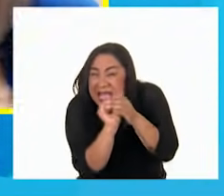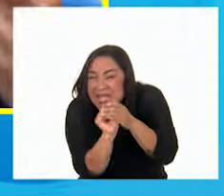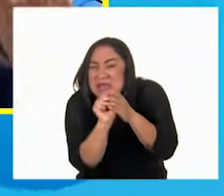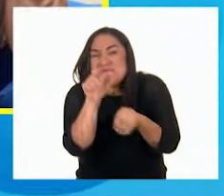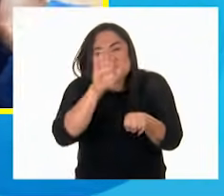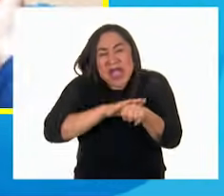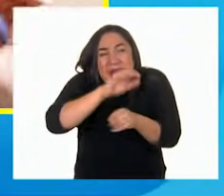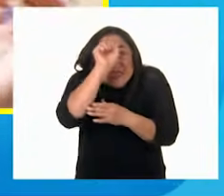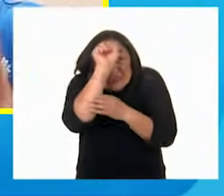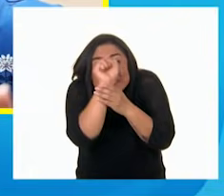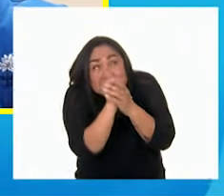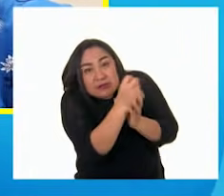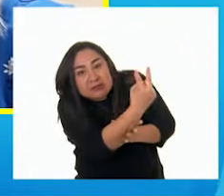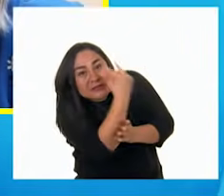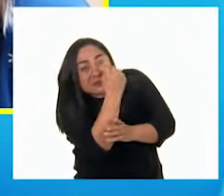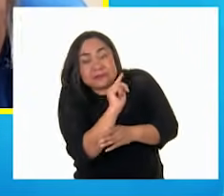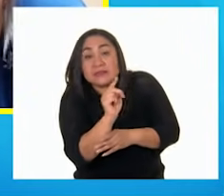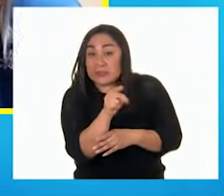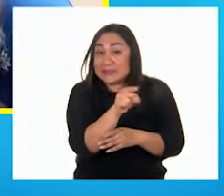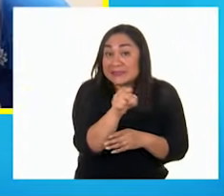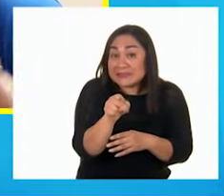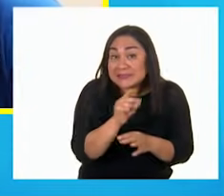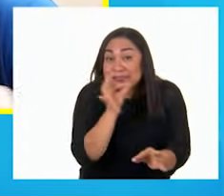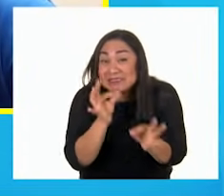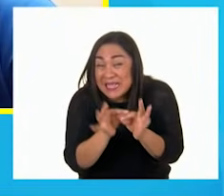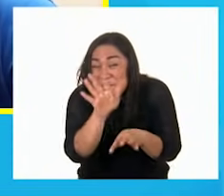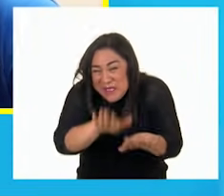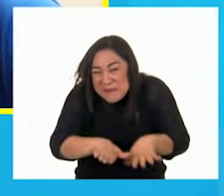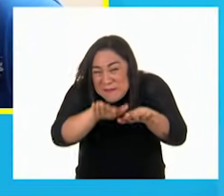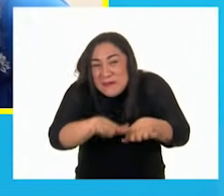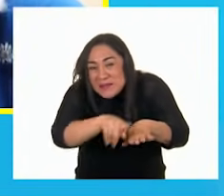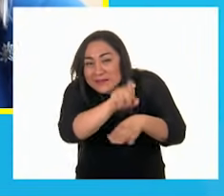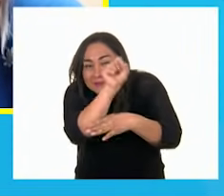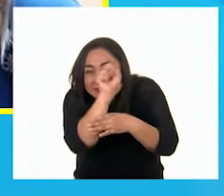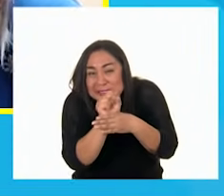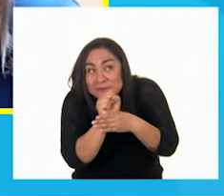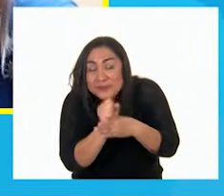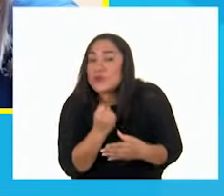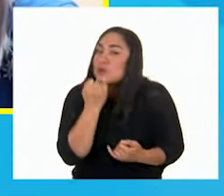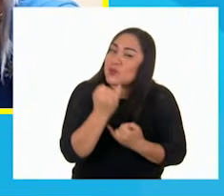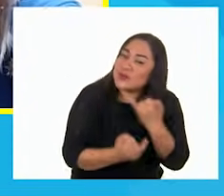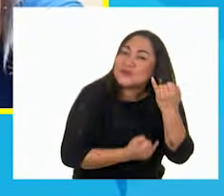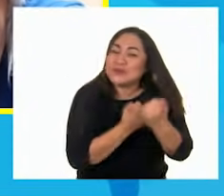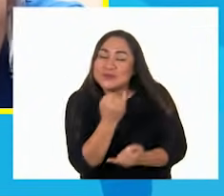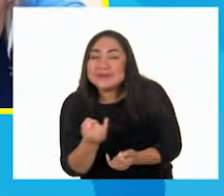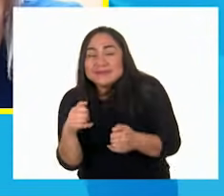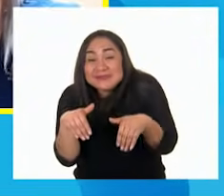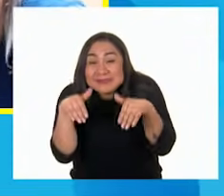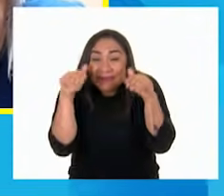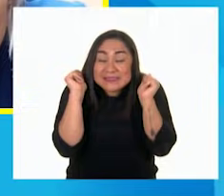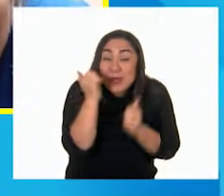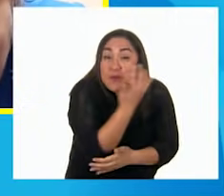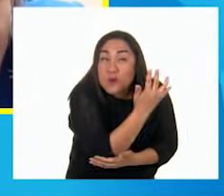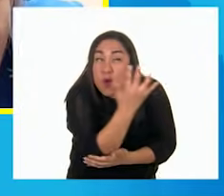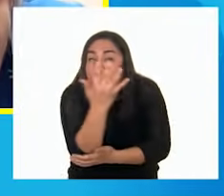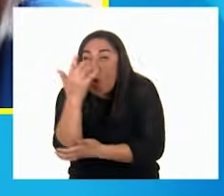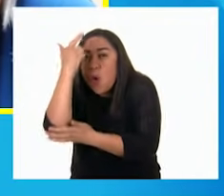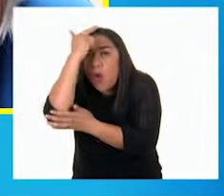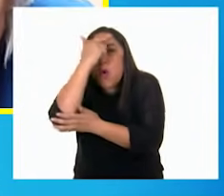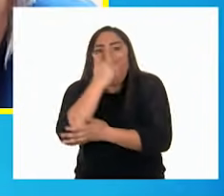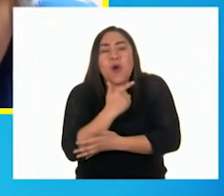más chiquitos para que no nos vea. ¿Listos? Y decimos, así agachaditos todos. Jugando al escondite en el bosque